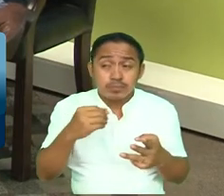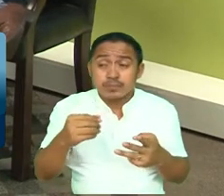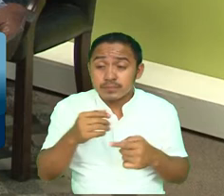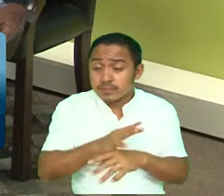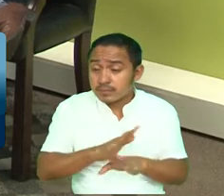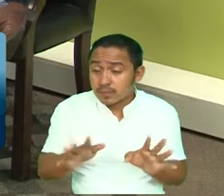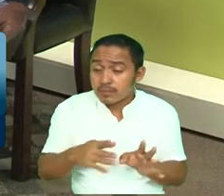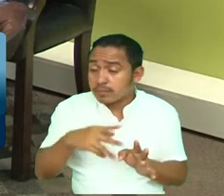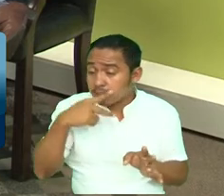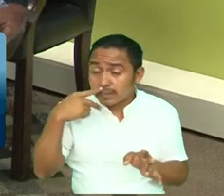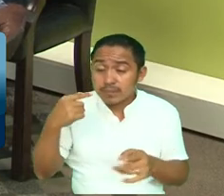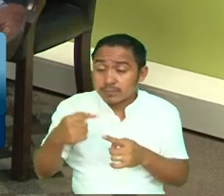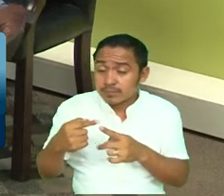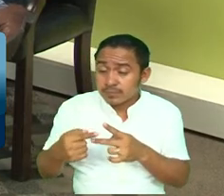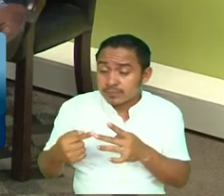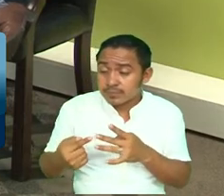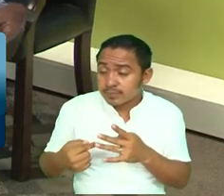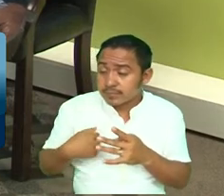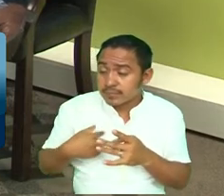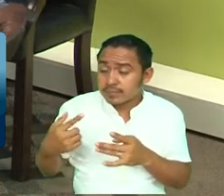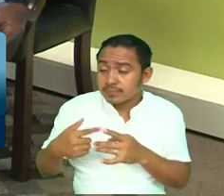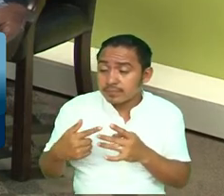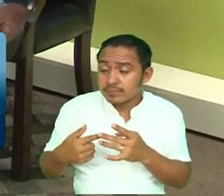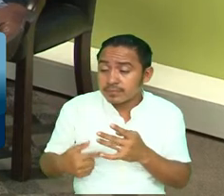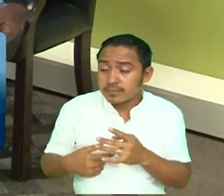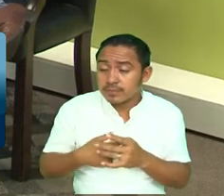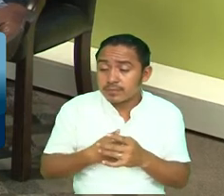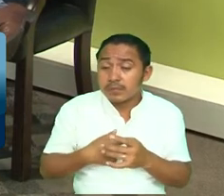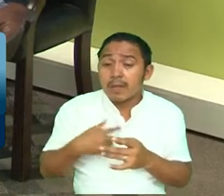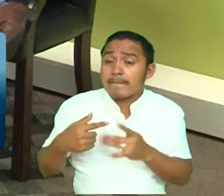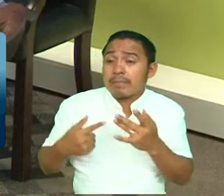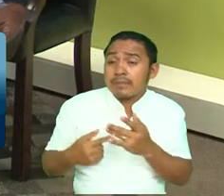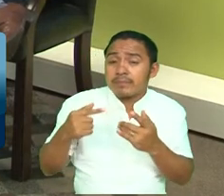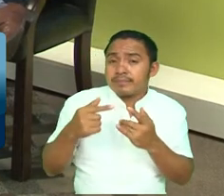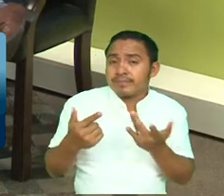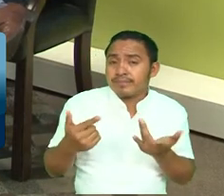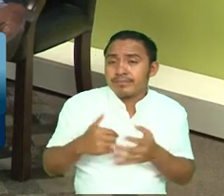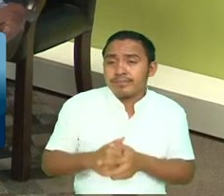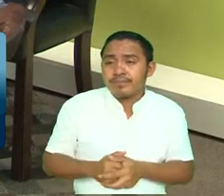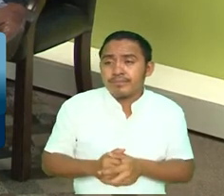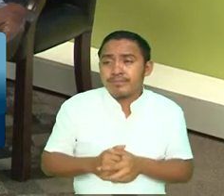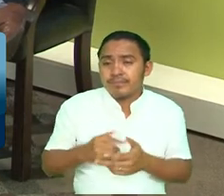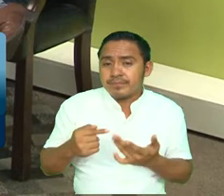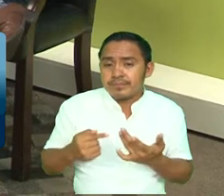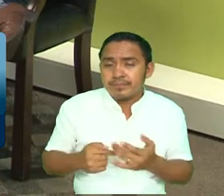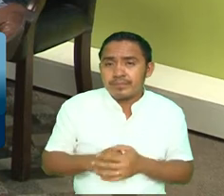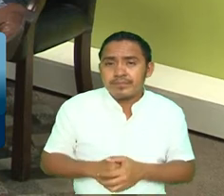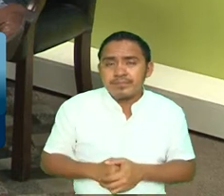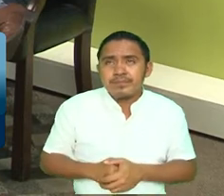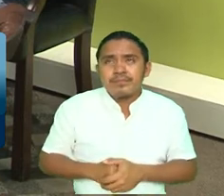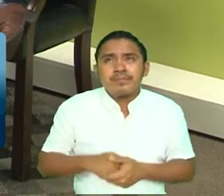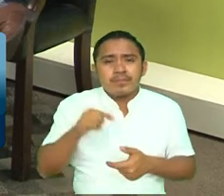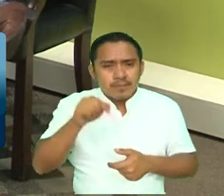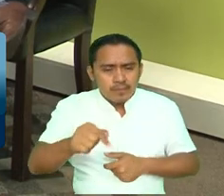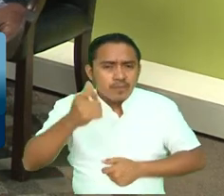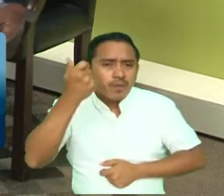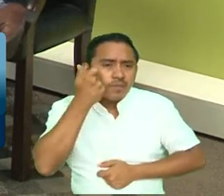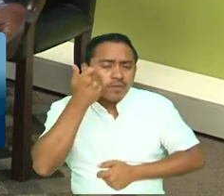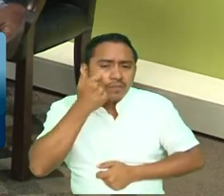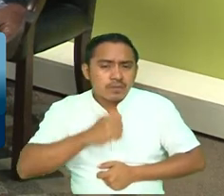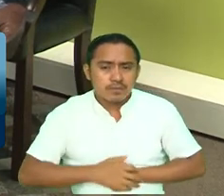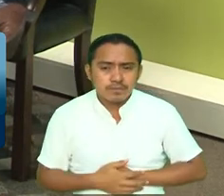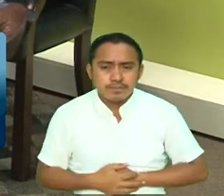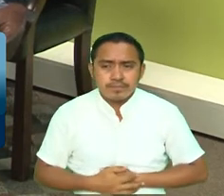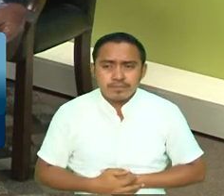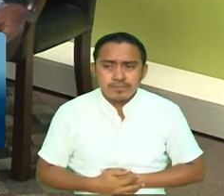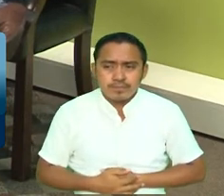la intervención de los padres es que buscan la atención médica. ¿Esta enfermedad se puede llamar enfermedad, doctor? Sí, porque ya es una enfermedad.